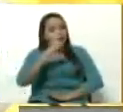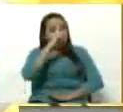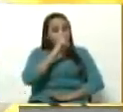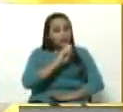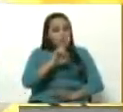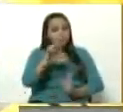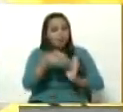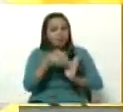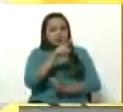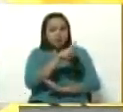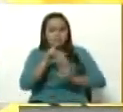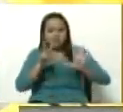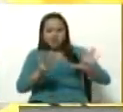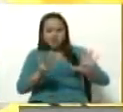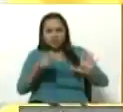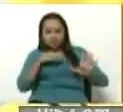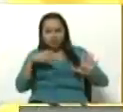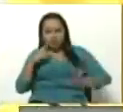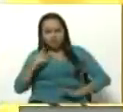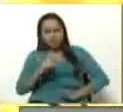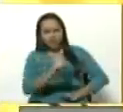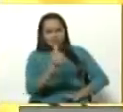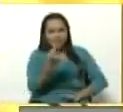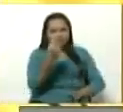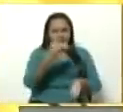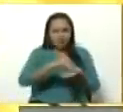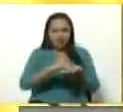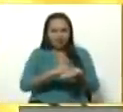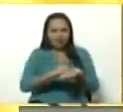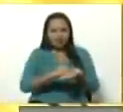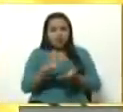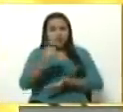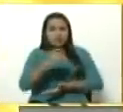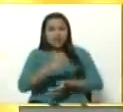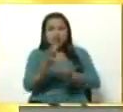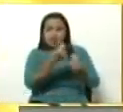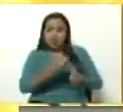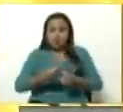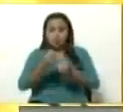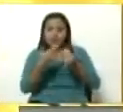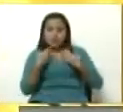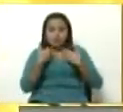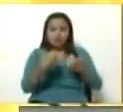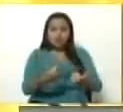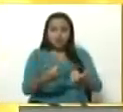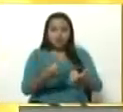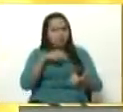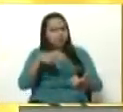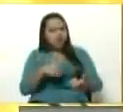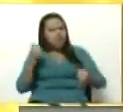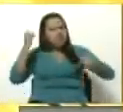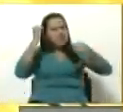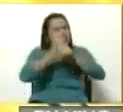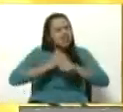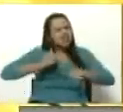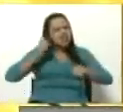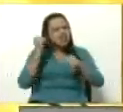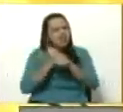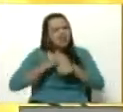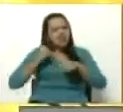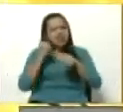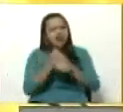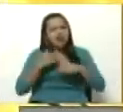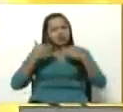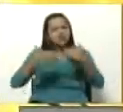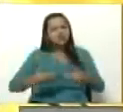2017, cuando llegamos acá, las prioridades eran economía y salud. Nos dedicamos fehacientemente